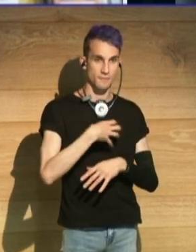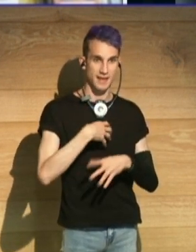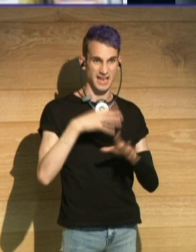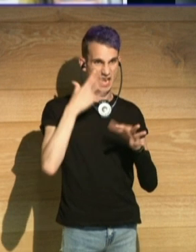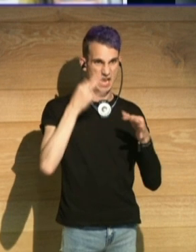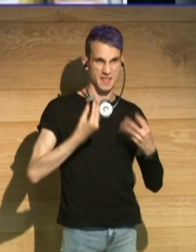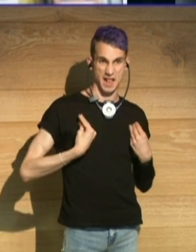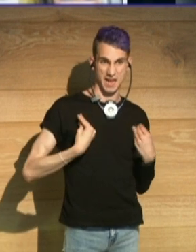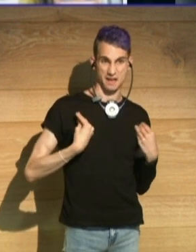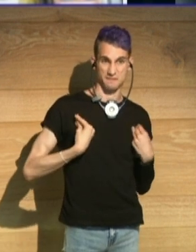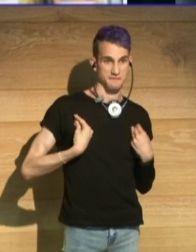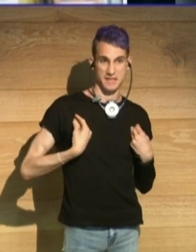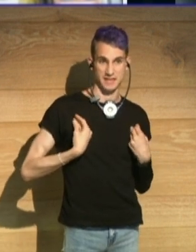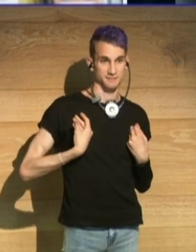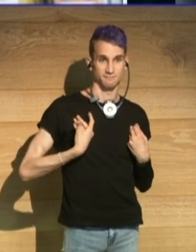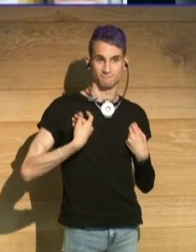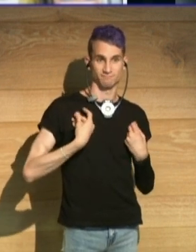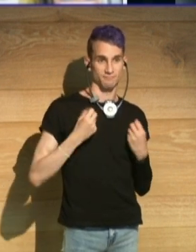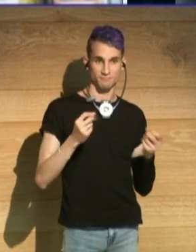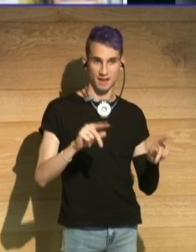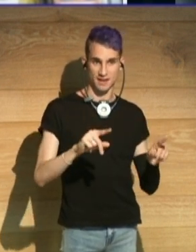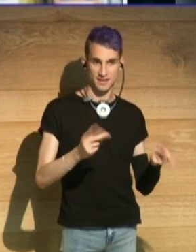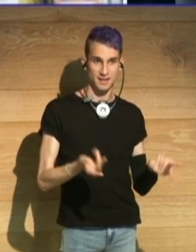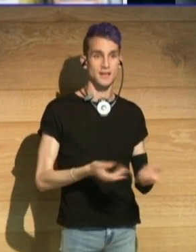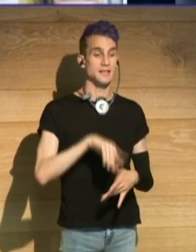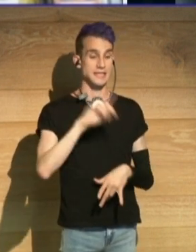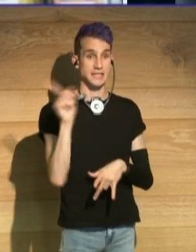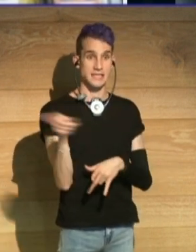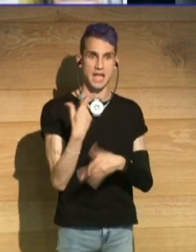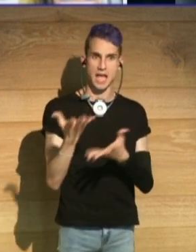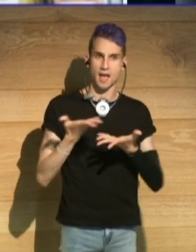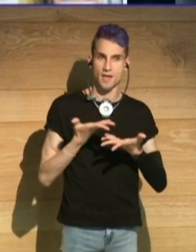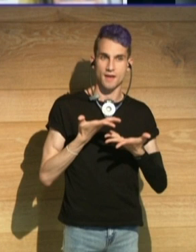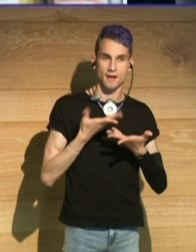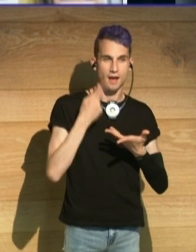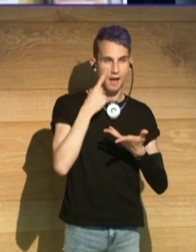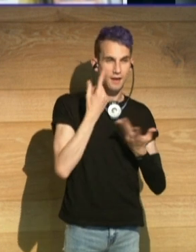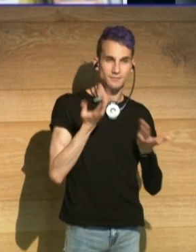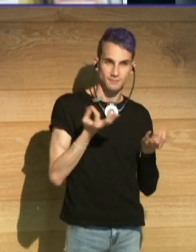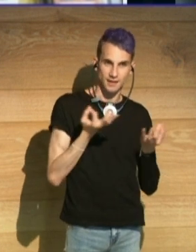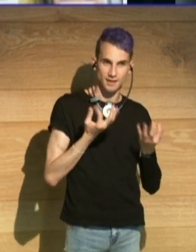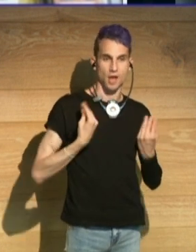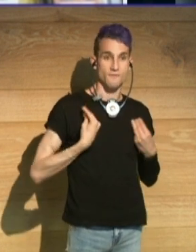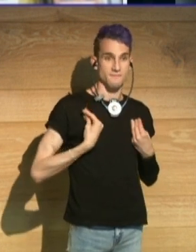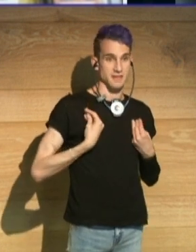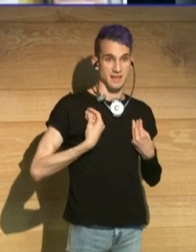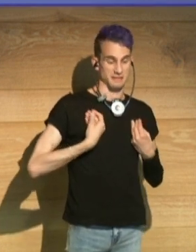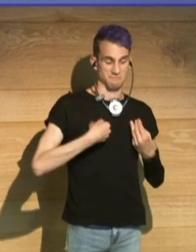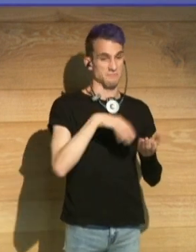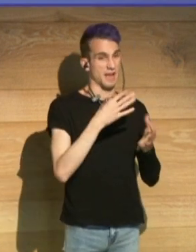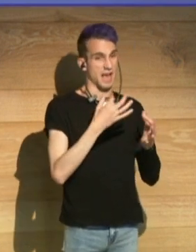muriendo, que esto nos ayuda a ver cómo la vida que palpita no se comprende a sí misma en muchas